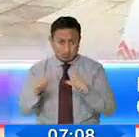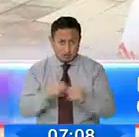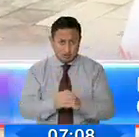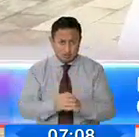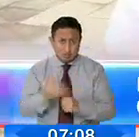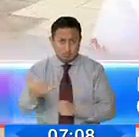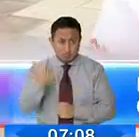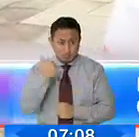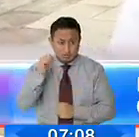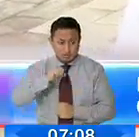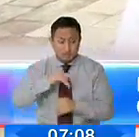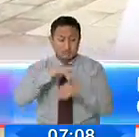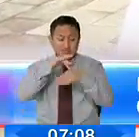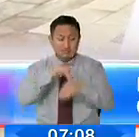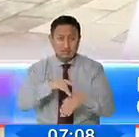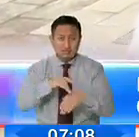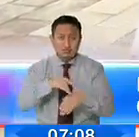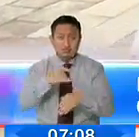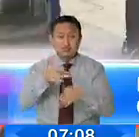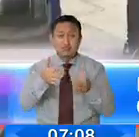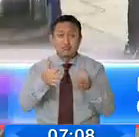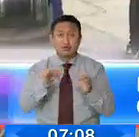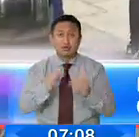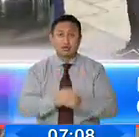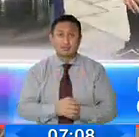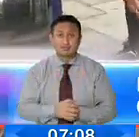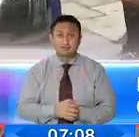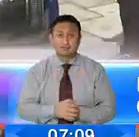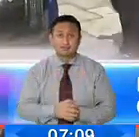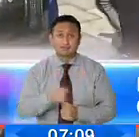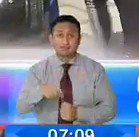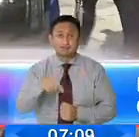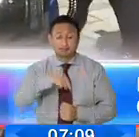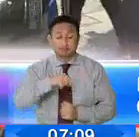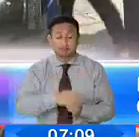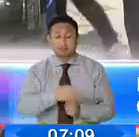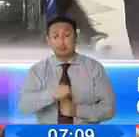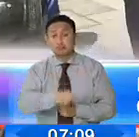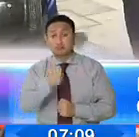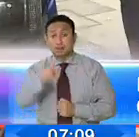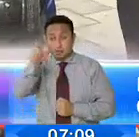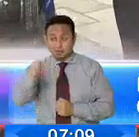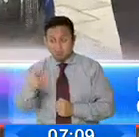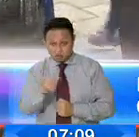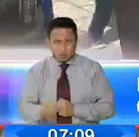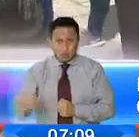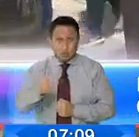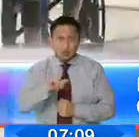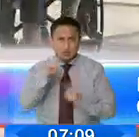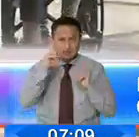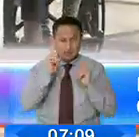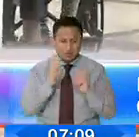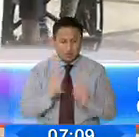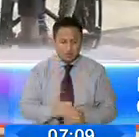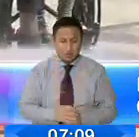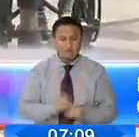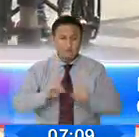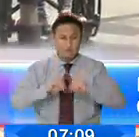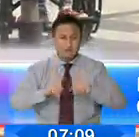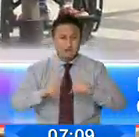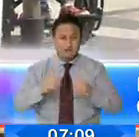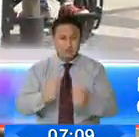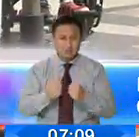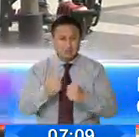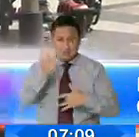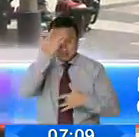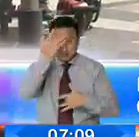atiendan, a mí me dieron una cita para febrero. Situación que dicen se replica en otros pacientes de cáncer, diabetes, insuficiencia renal y más